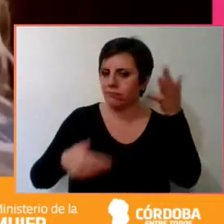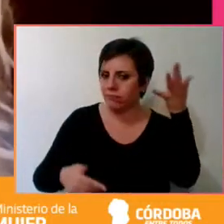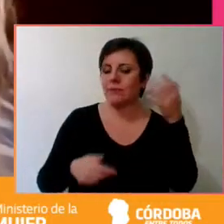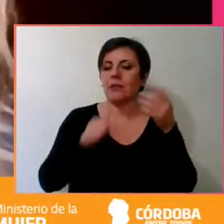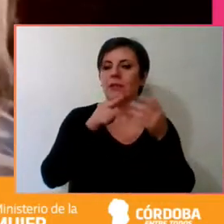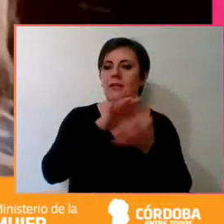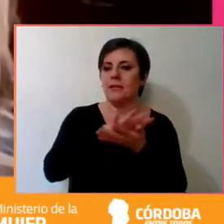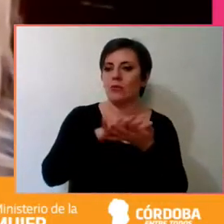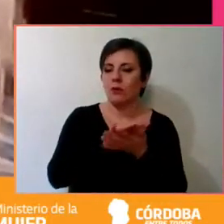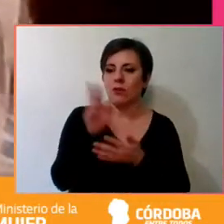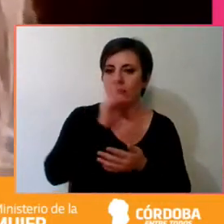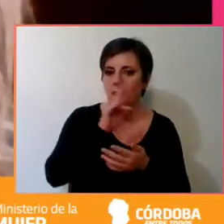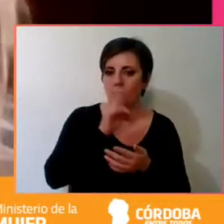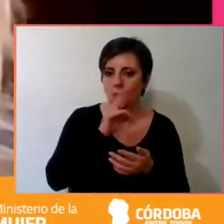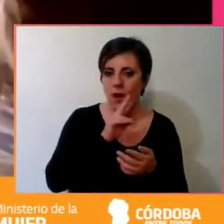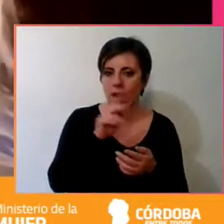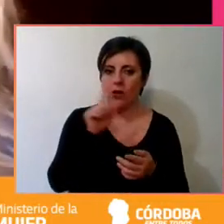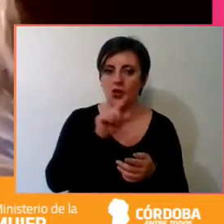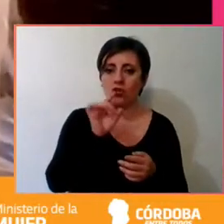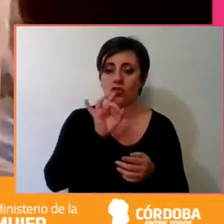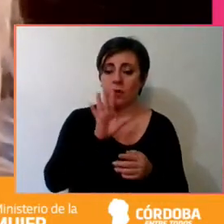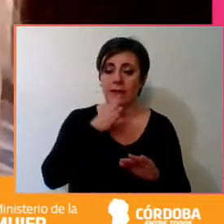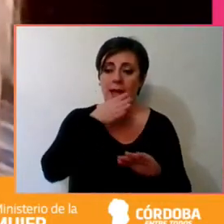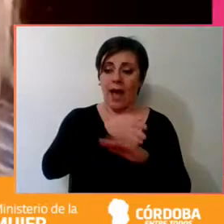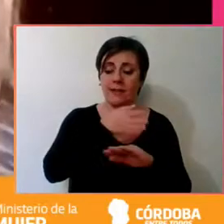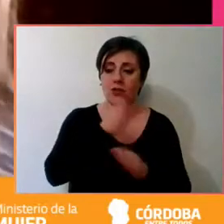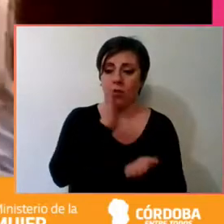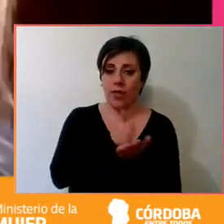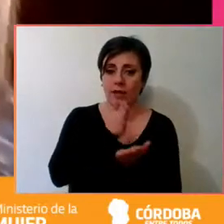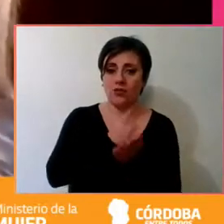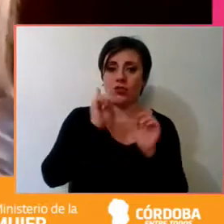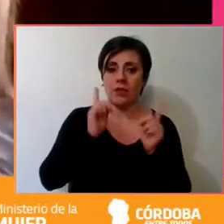las mujeres que exacerban no solo el acceso a los derechos, sino